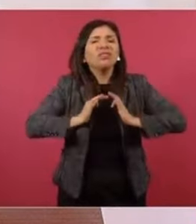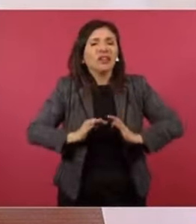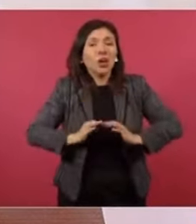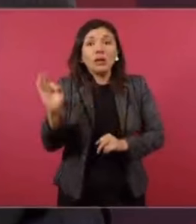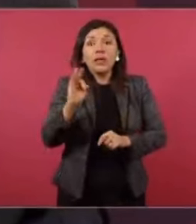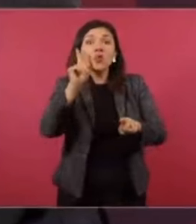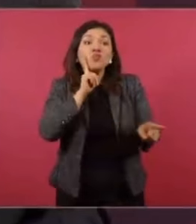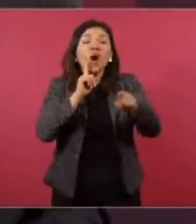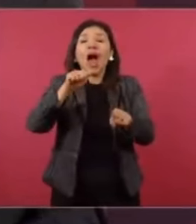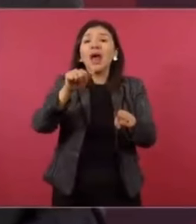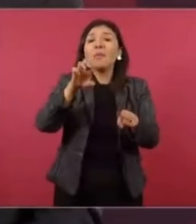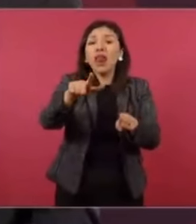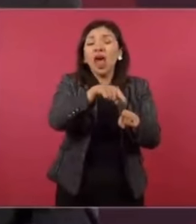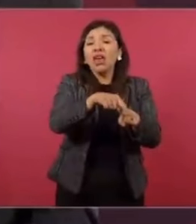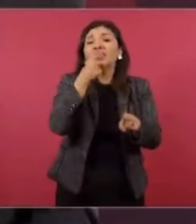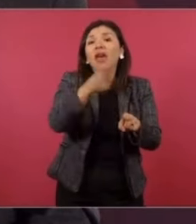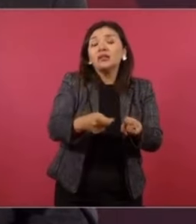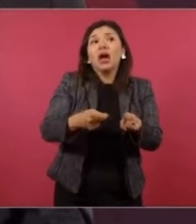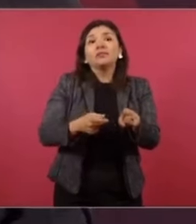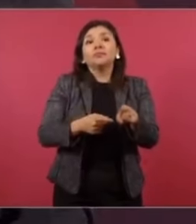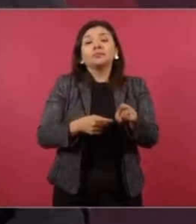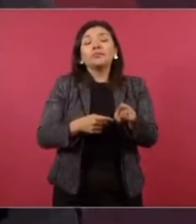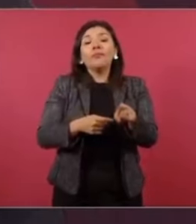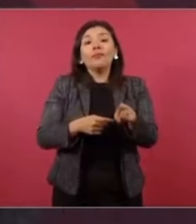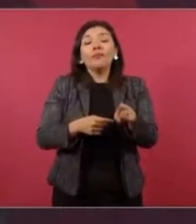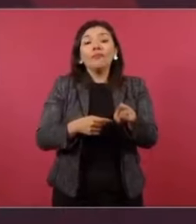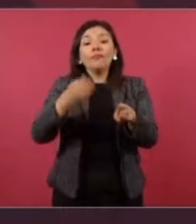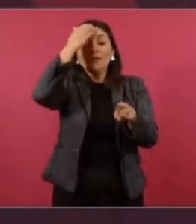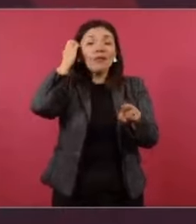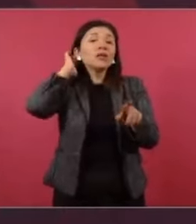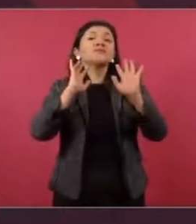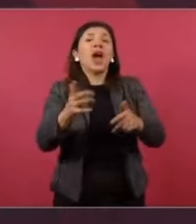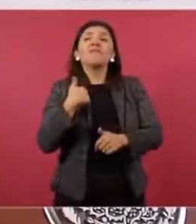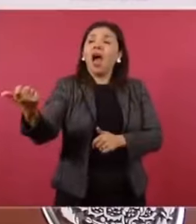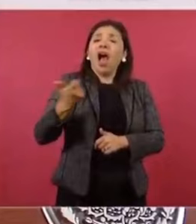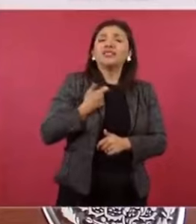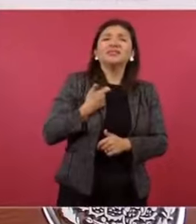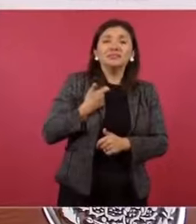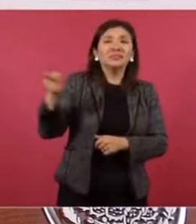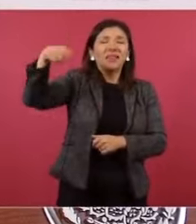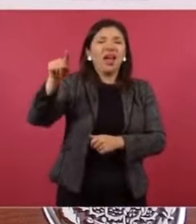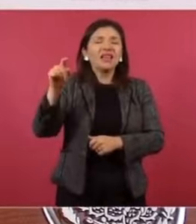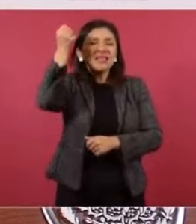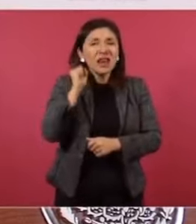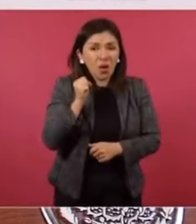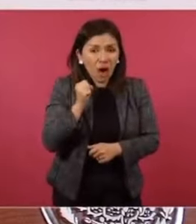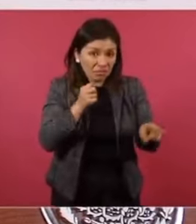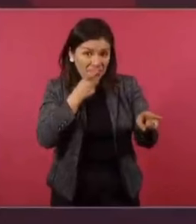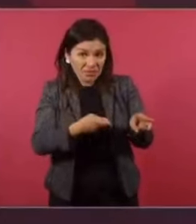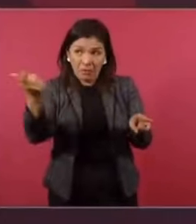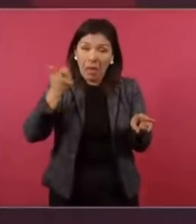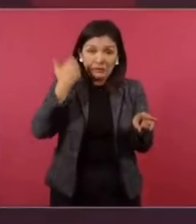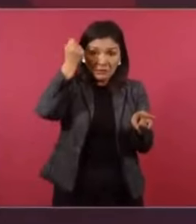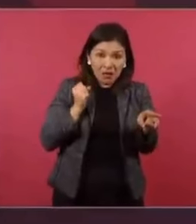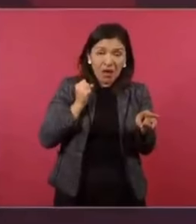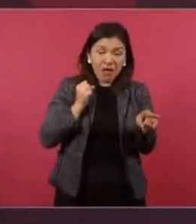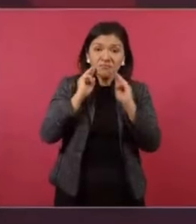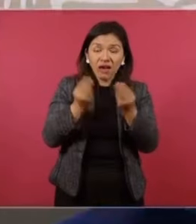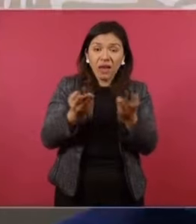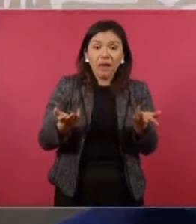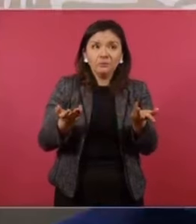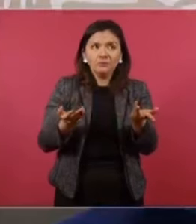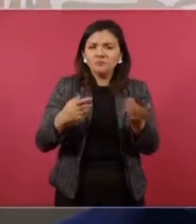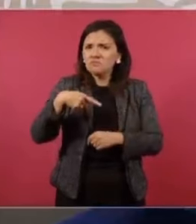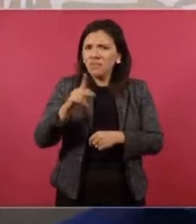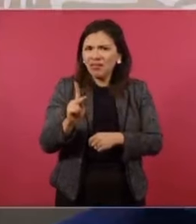si la señora Anabel dice que este me dieron dinero los de Sinaloa